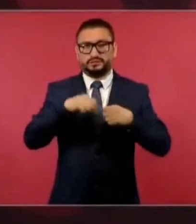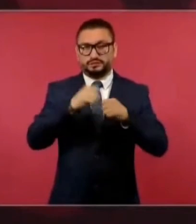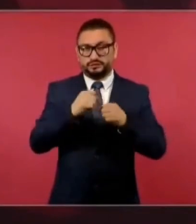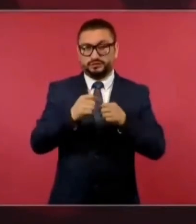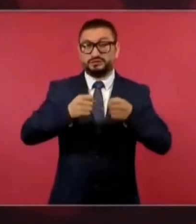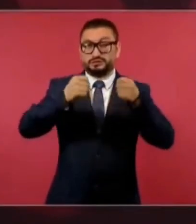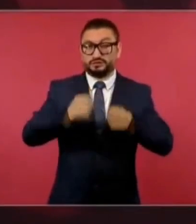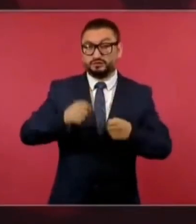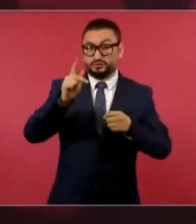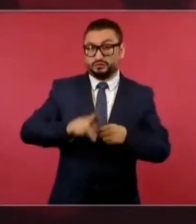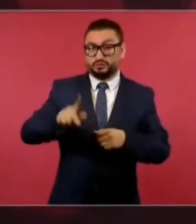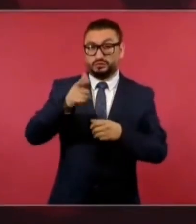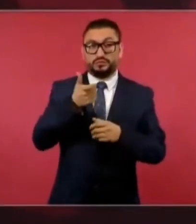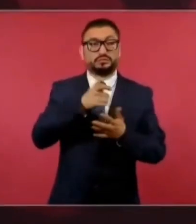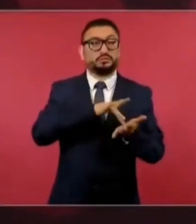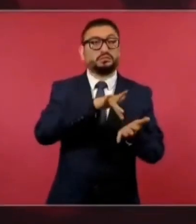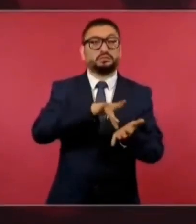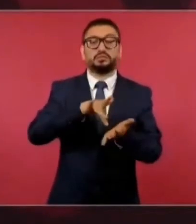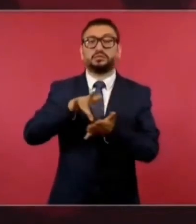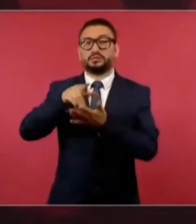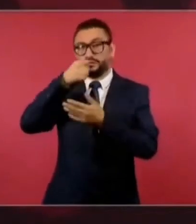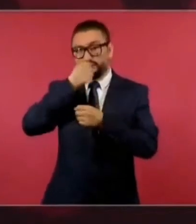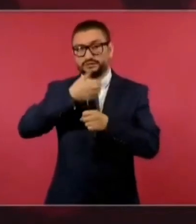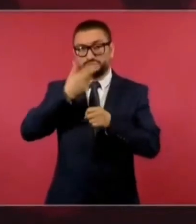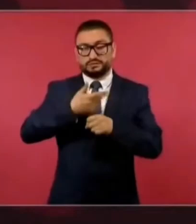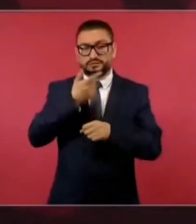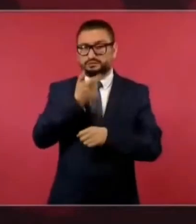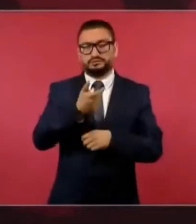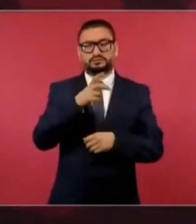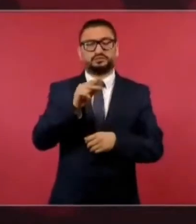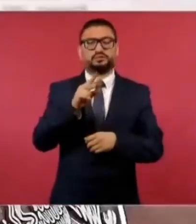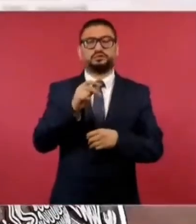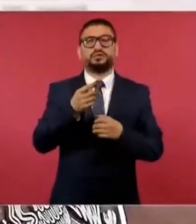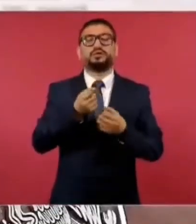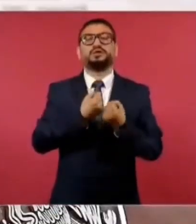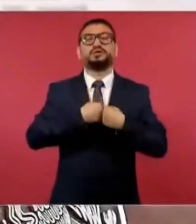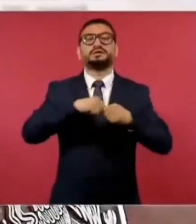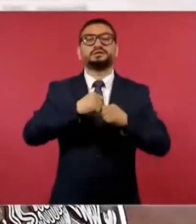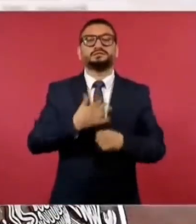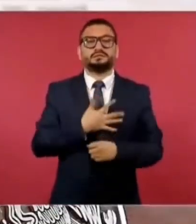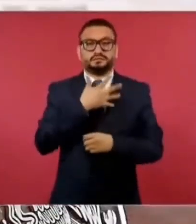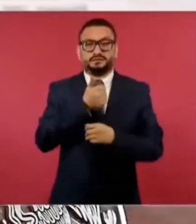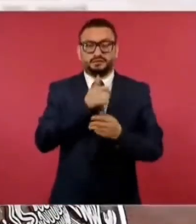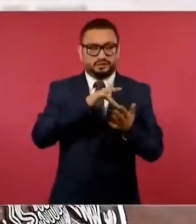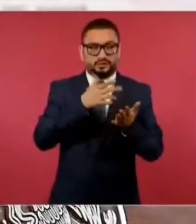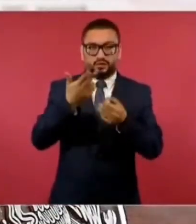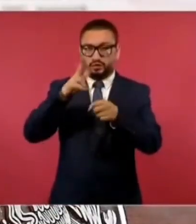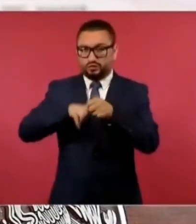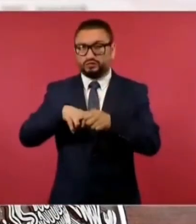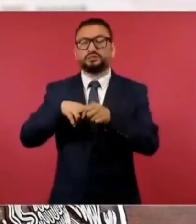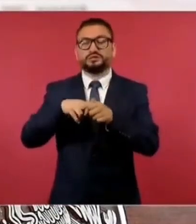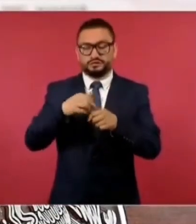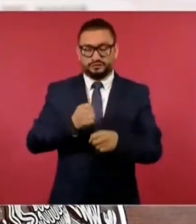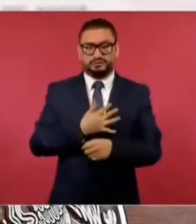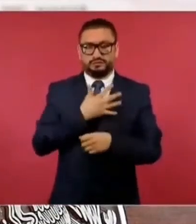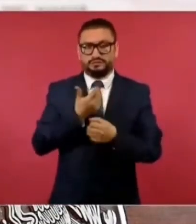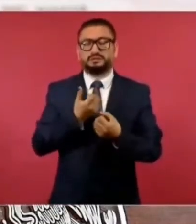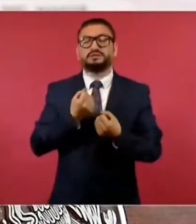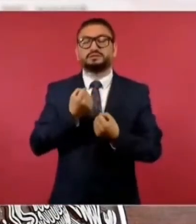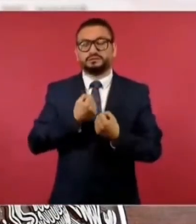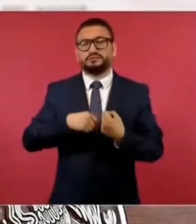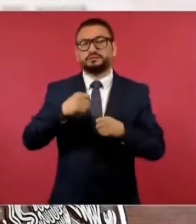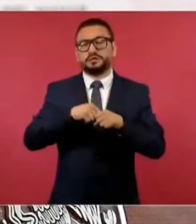que reparte dinero a las secretarías de salud. El IMSS Bienestar invierte en los hospitales que opera el IMSS Bienestar, basifica a